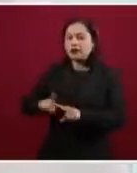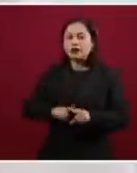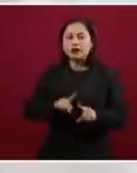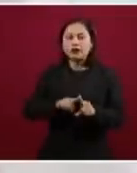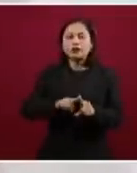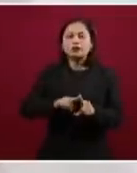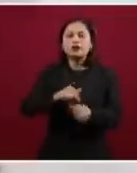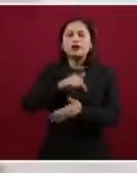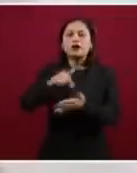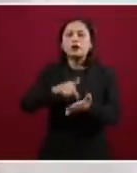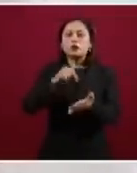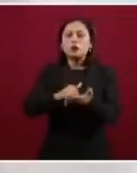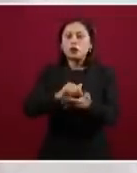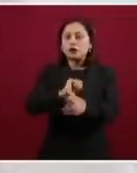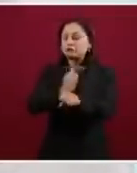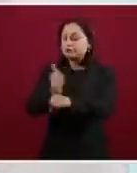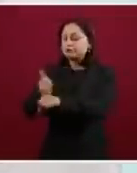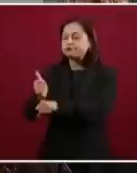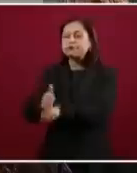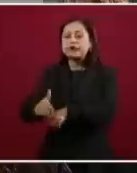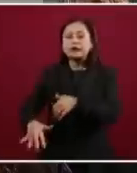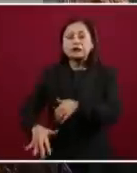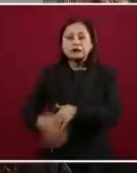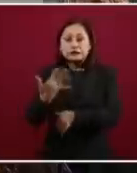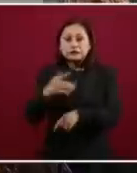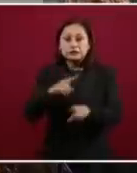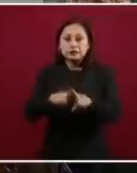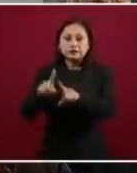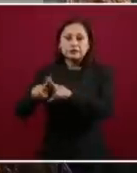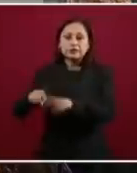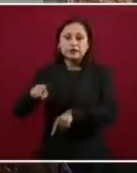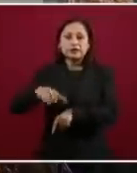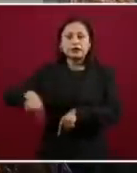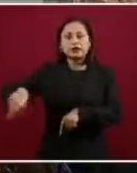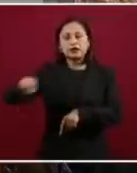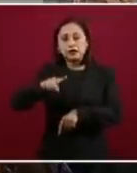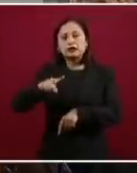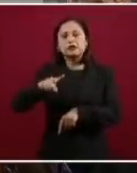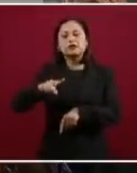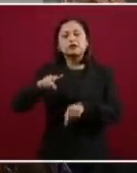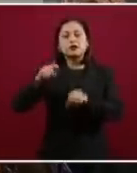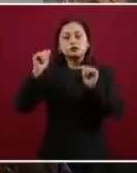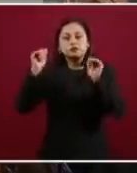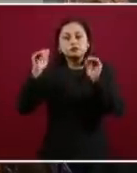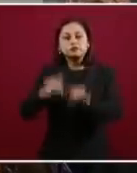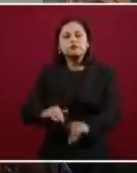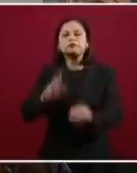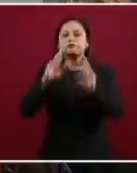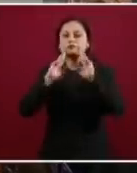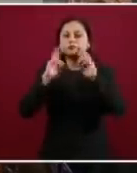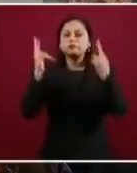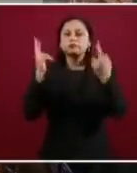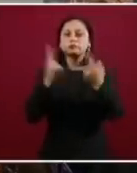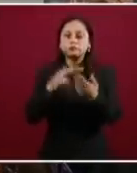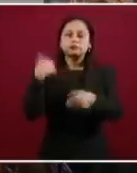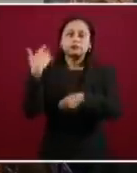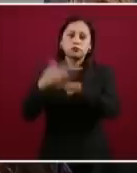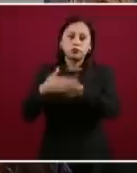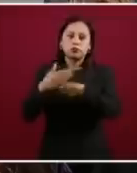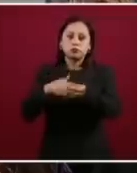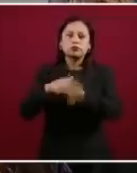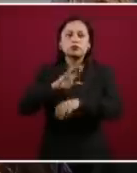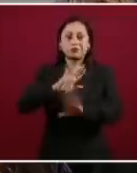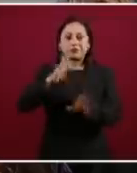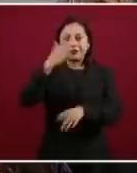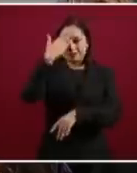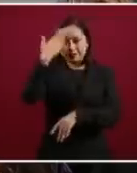sedes de las asambleas con el mismo número que serán realizadas en este proceso de consulta.